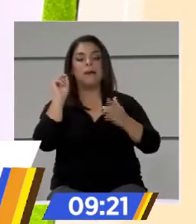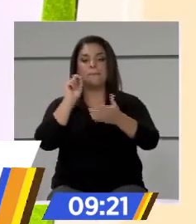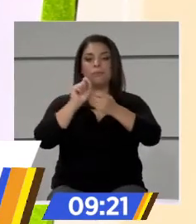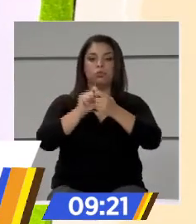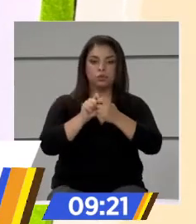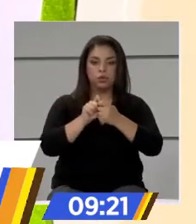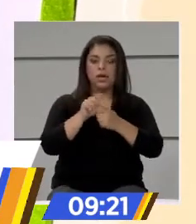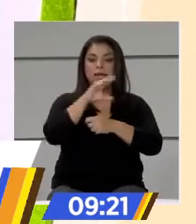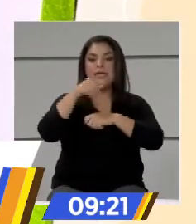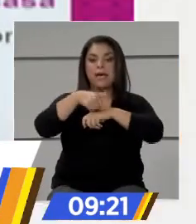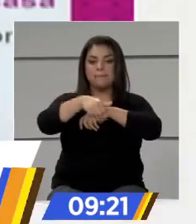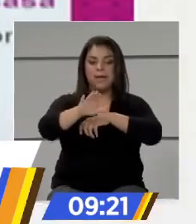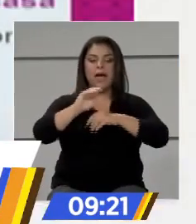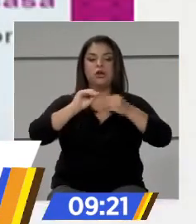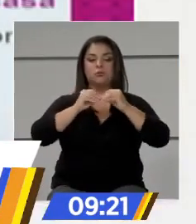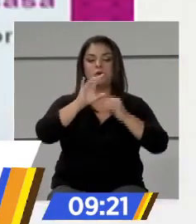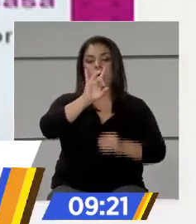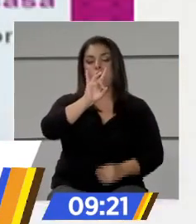número